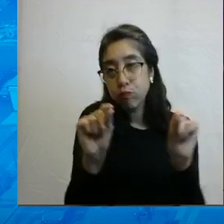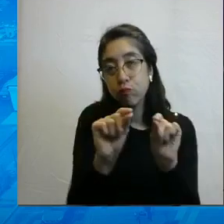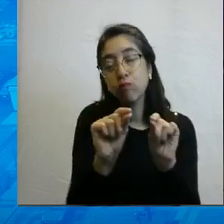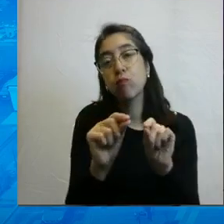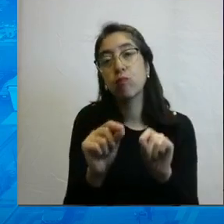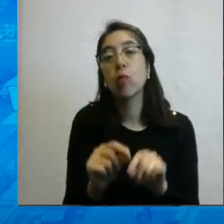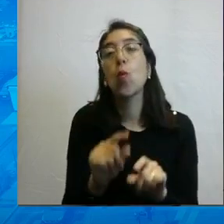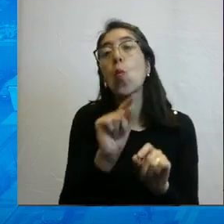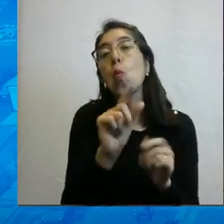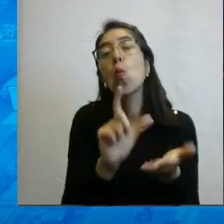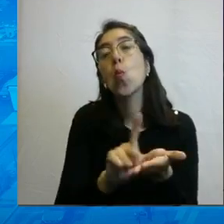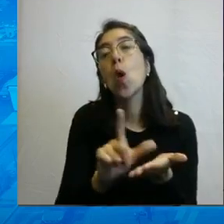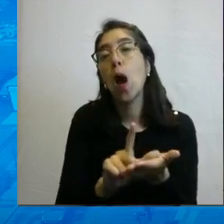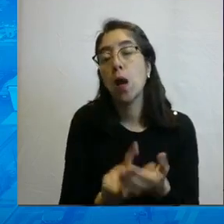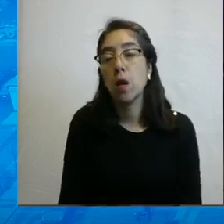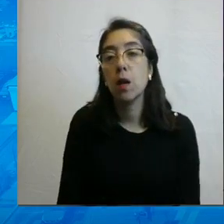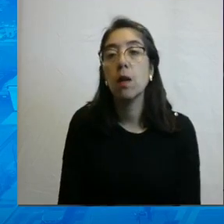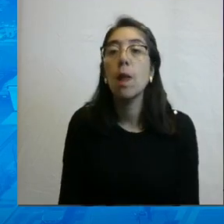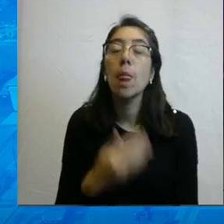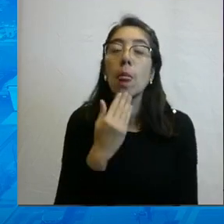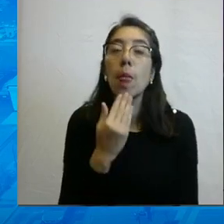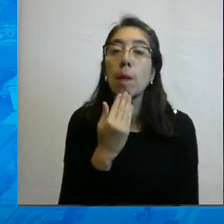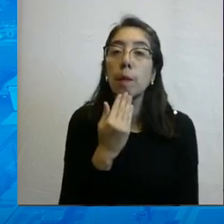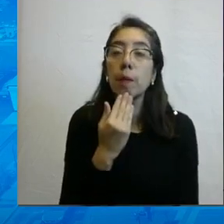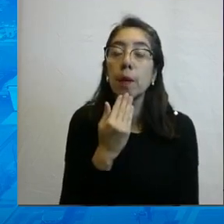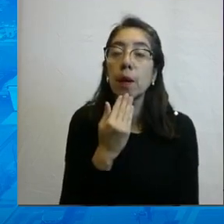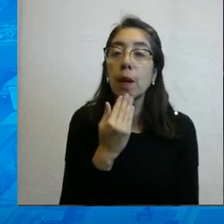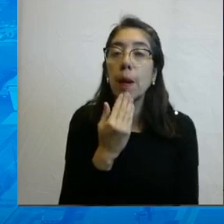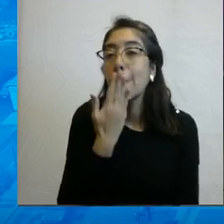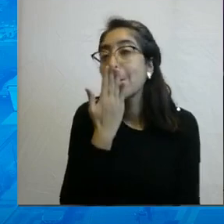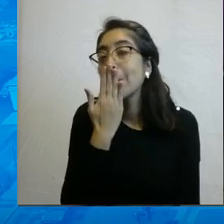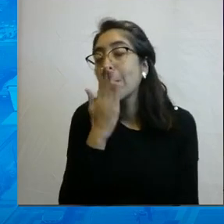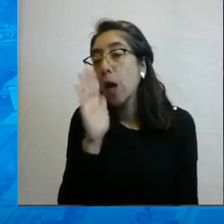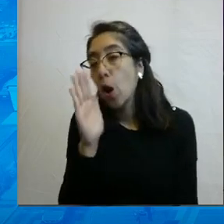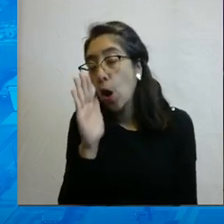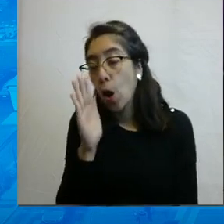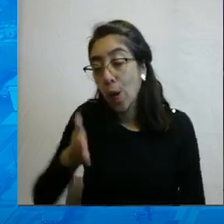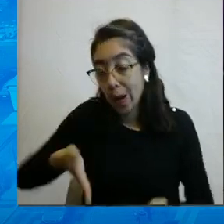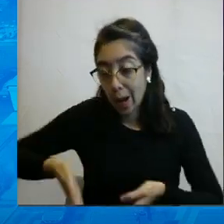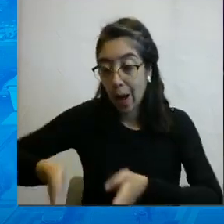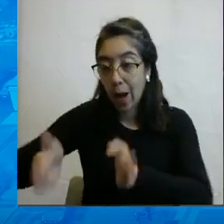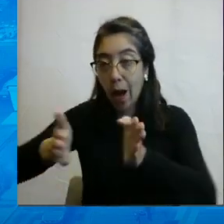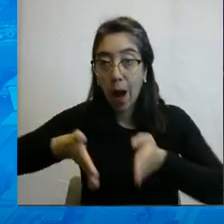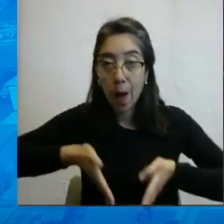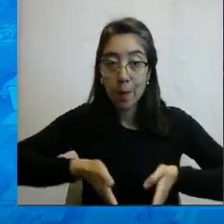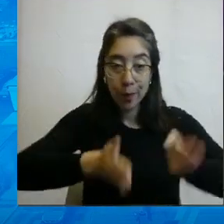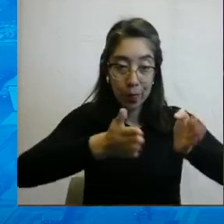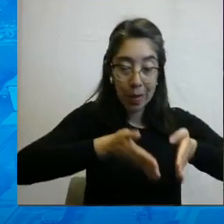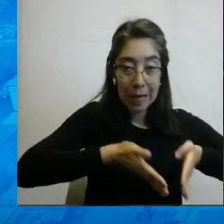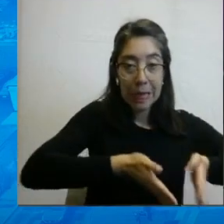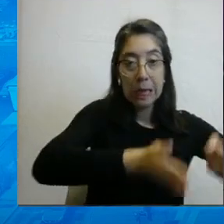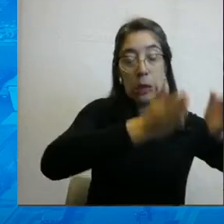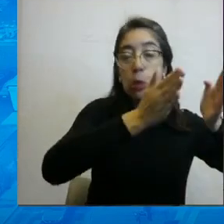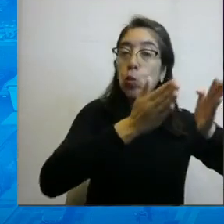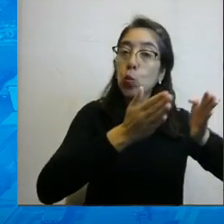Lo que he insistido también es el tema de los mejoramientos, los caminos rurales. La gente de San José, de distintos, de Los